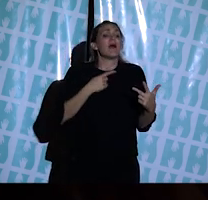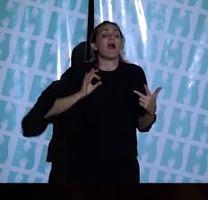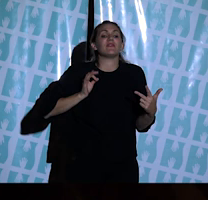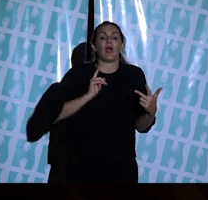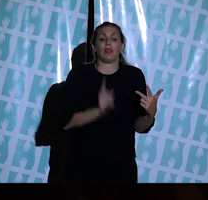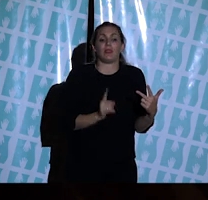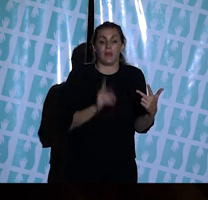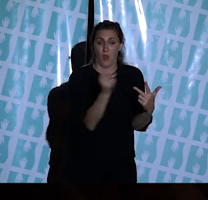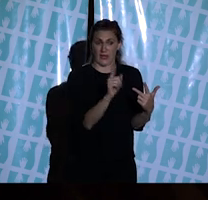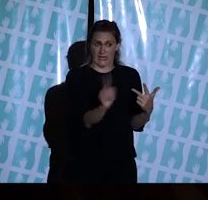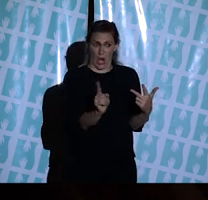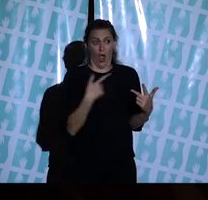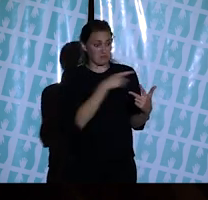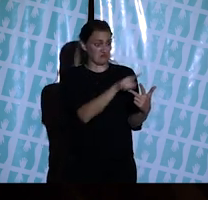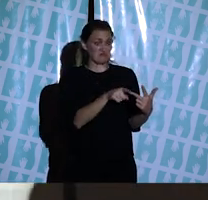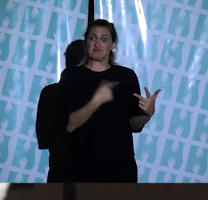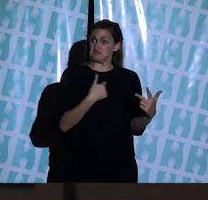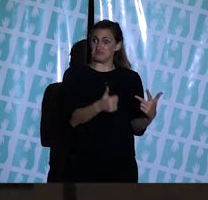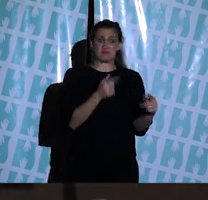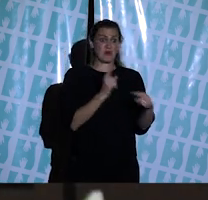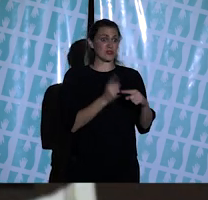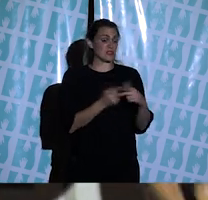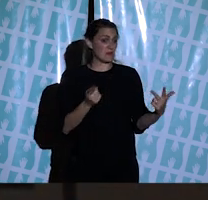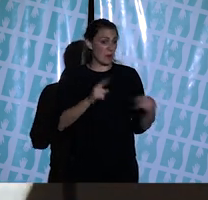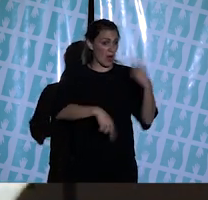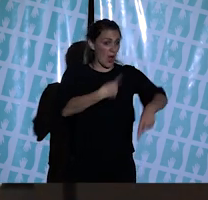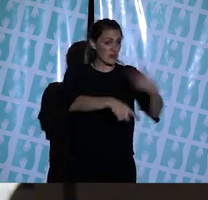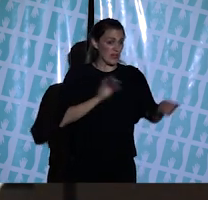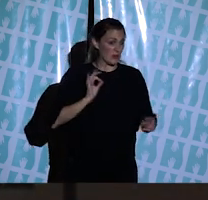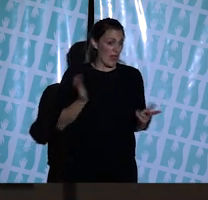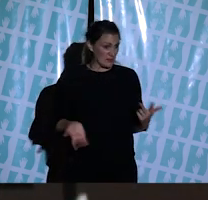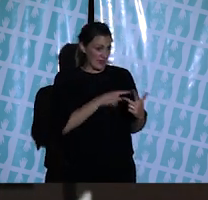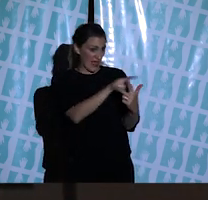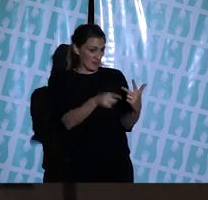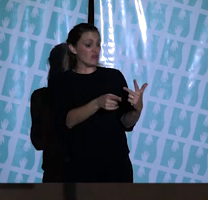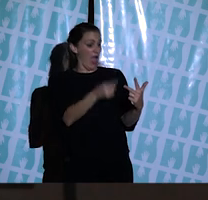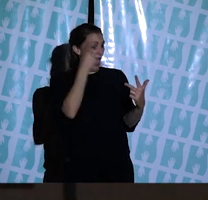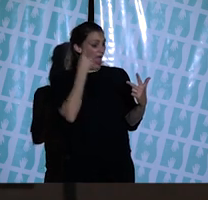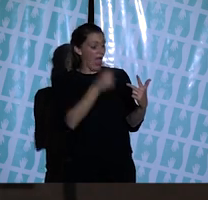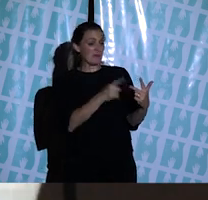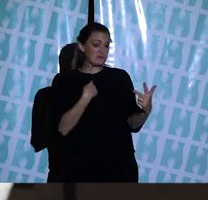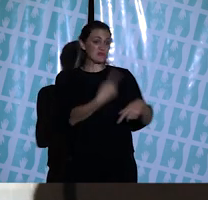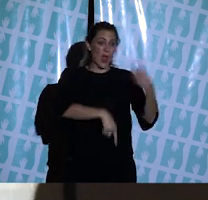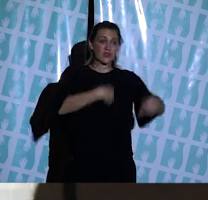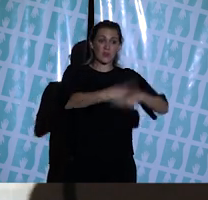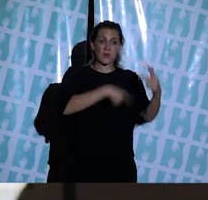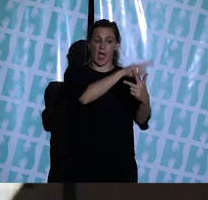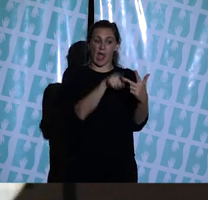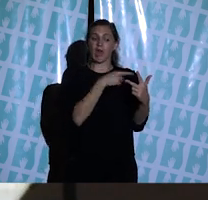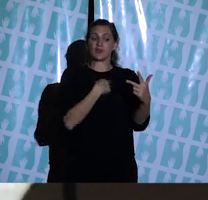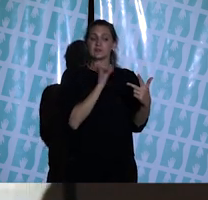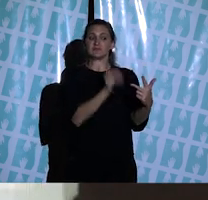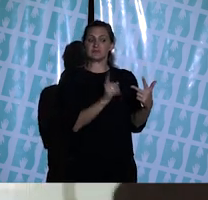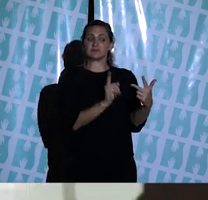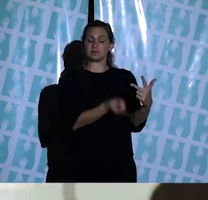sobrevivir y les dio el resultado que hizo que los que siguen, de alguna manera, pueden